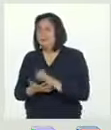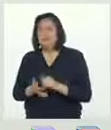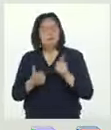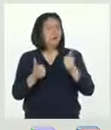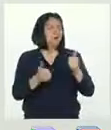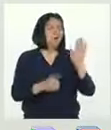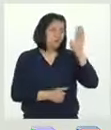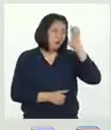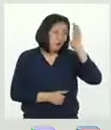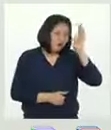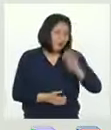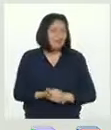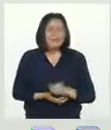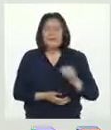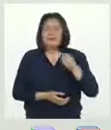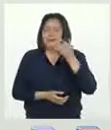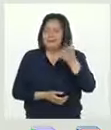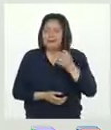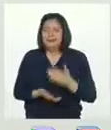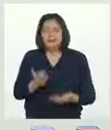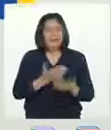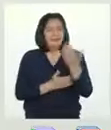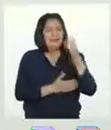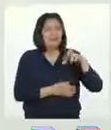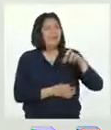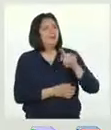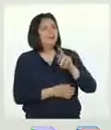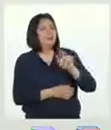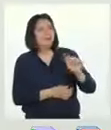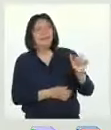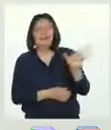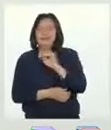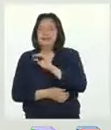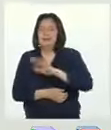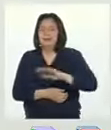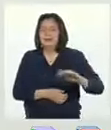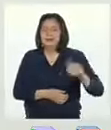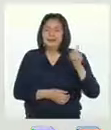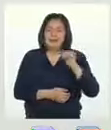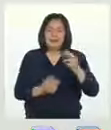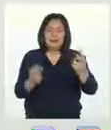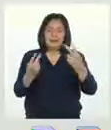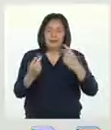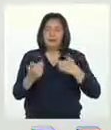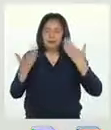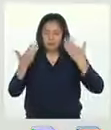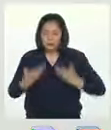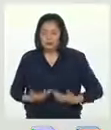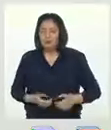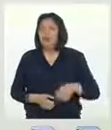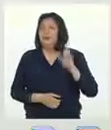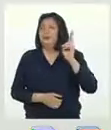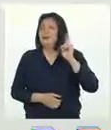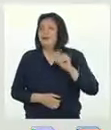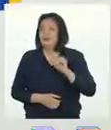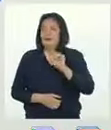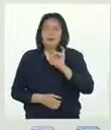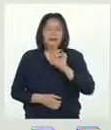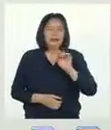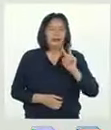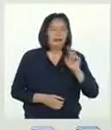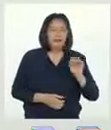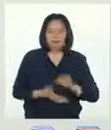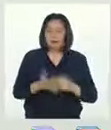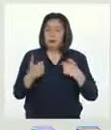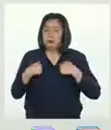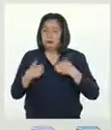Hola, Patricia. Buenos días para ti y para todas las chicas y los chicos que nos ven. Soy el profesor Gustavo Romero Velarde. El día de